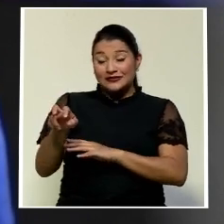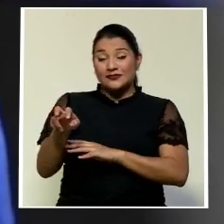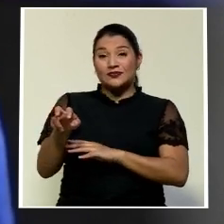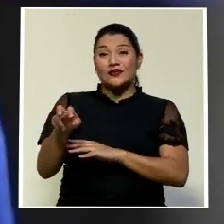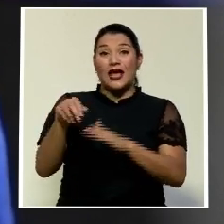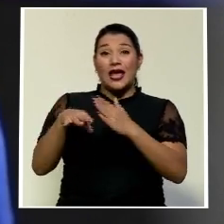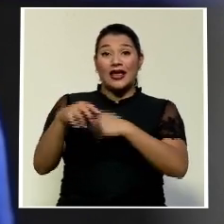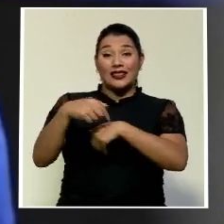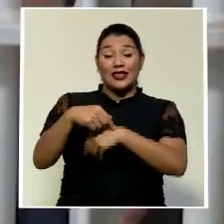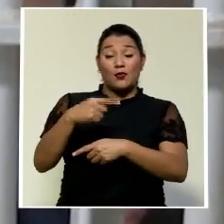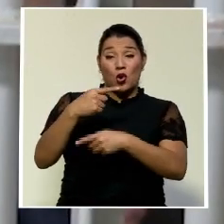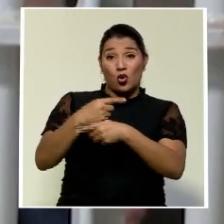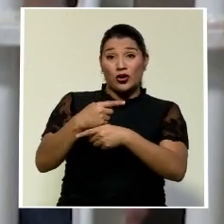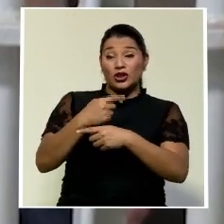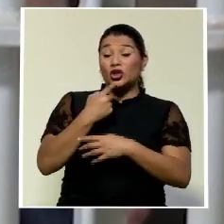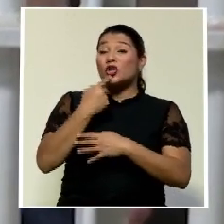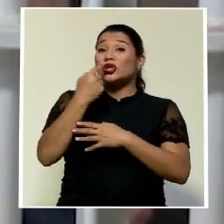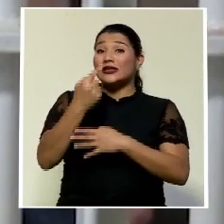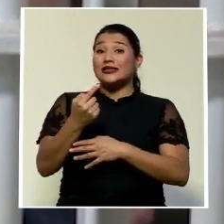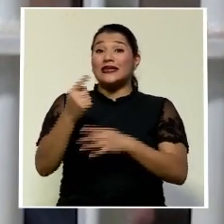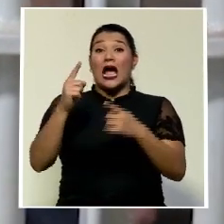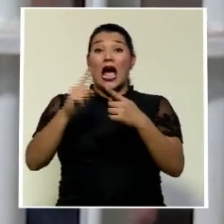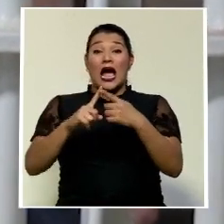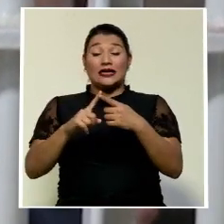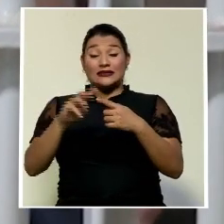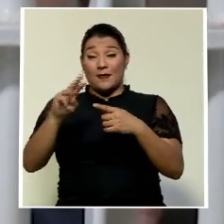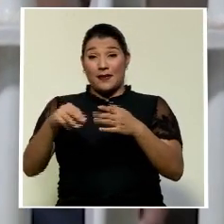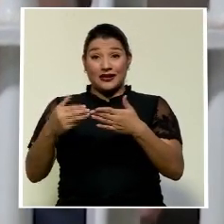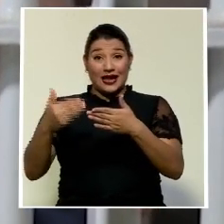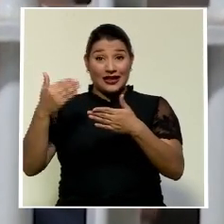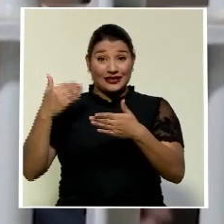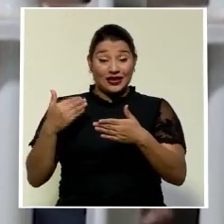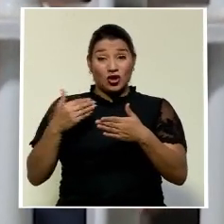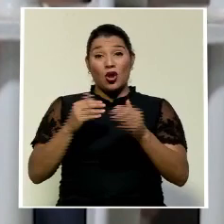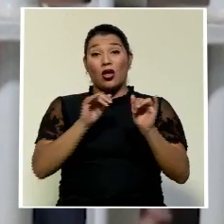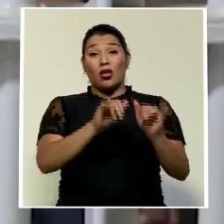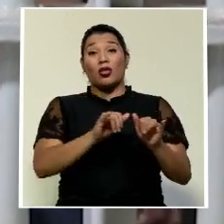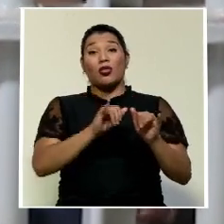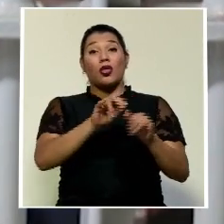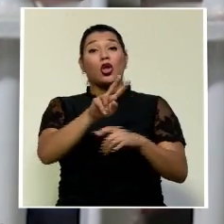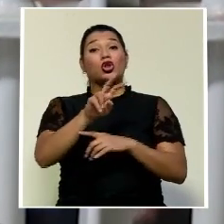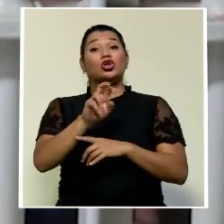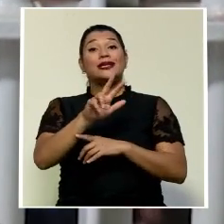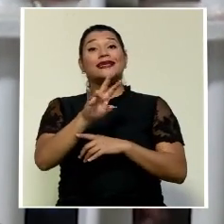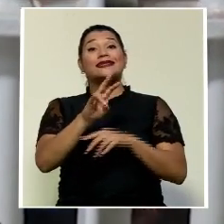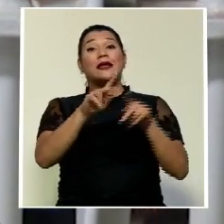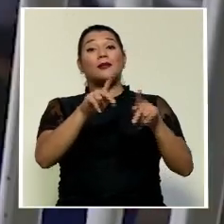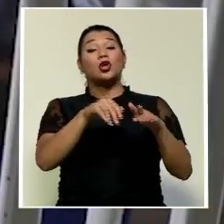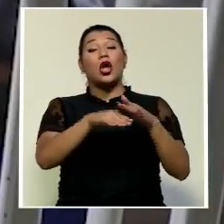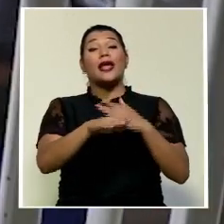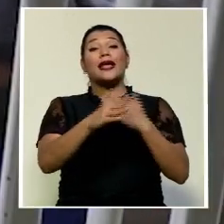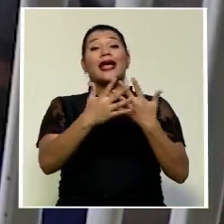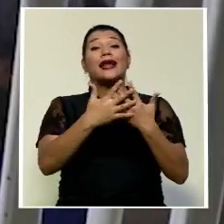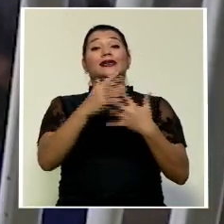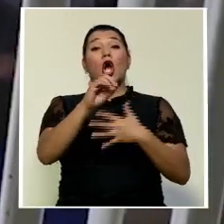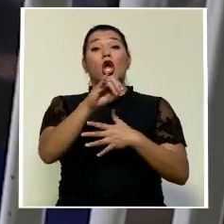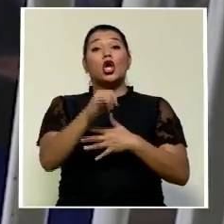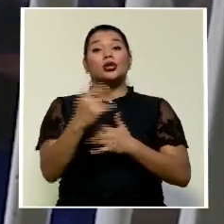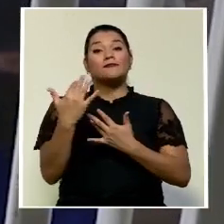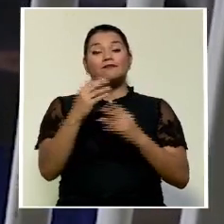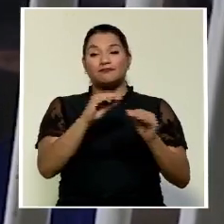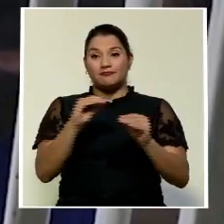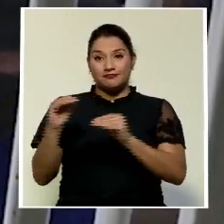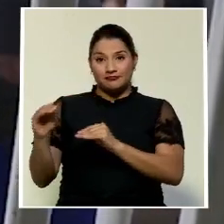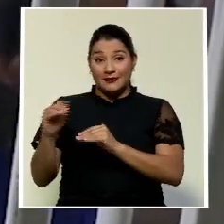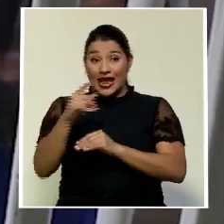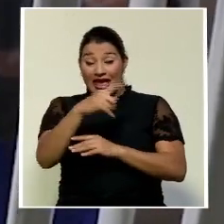tiempo debido. Según Espinosa, hasta el martes anterior habían 237 personas esperando por el traslado, personas que